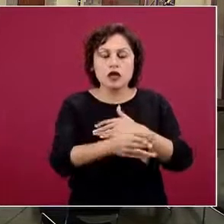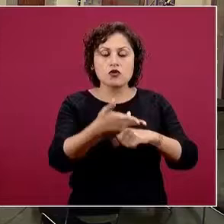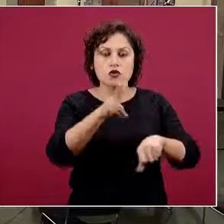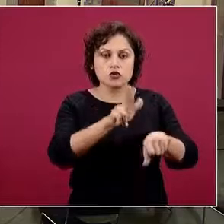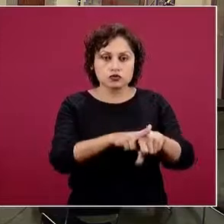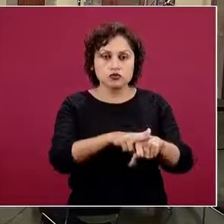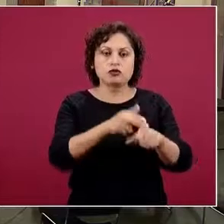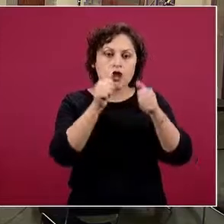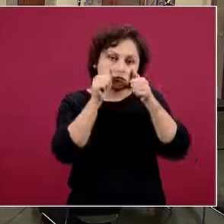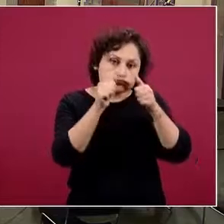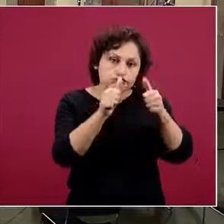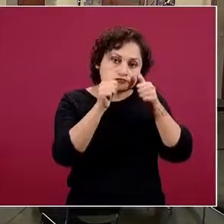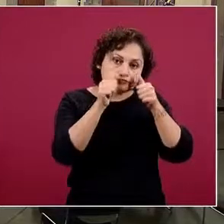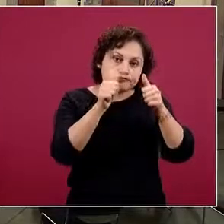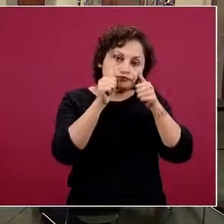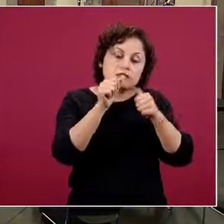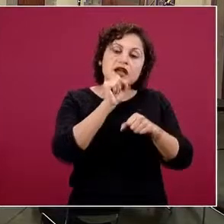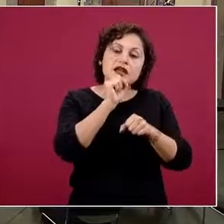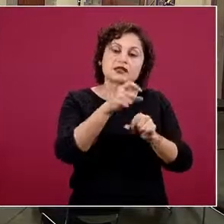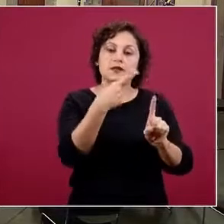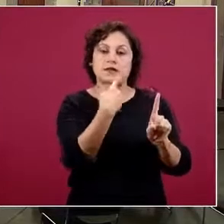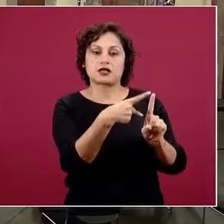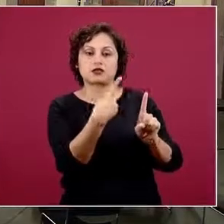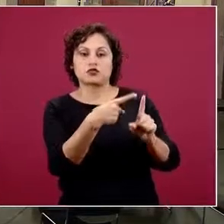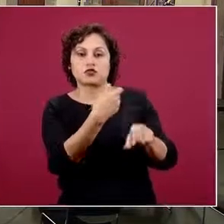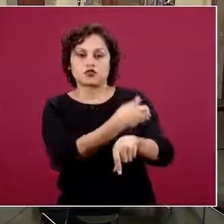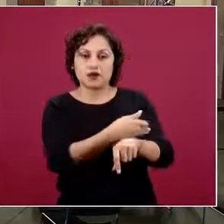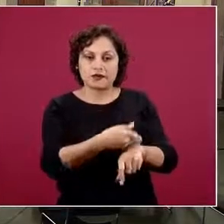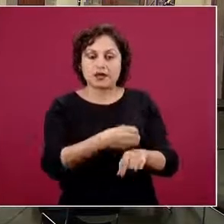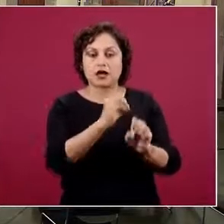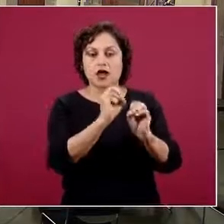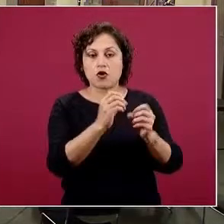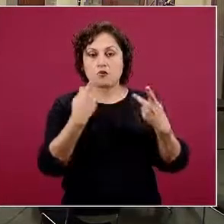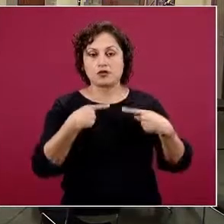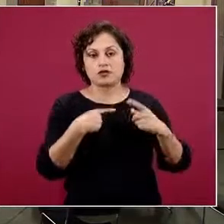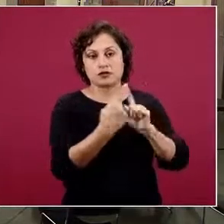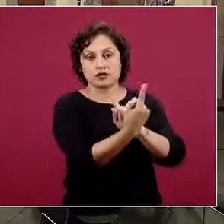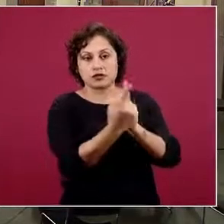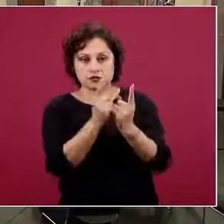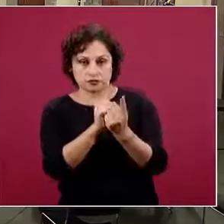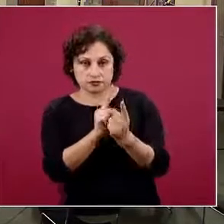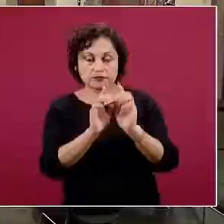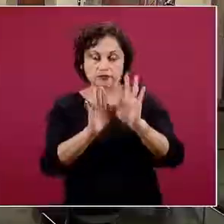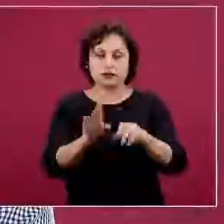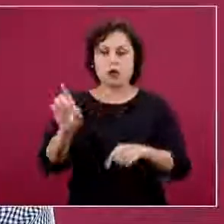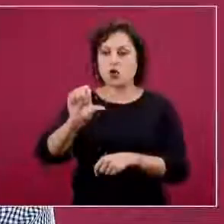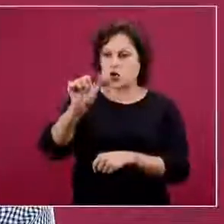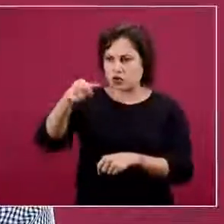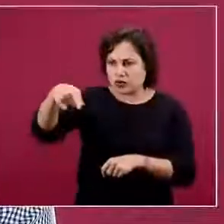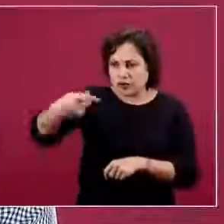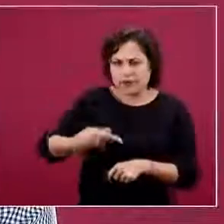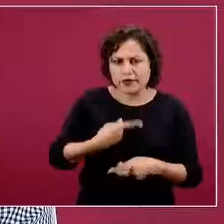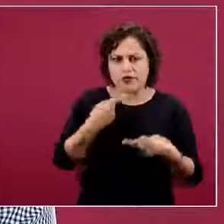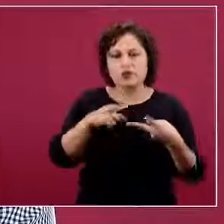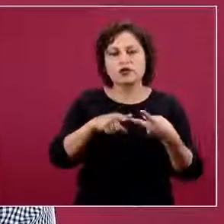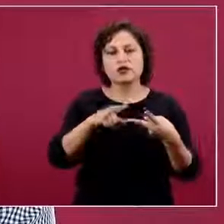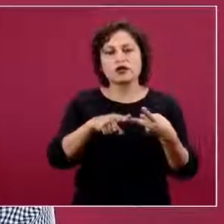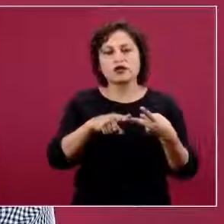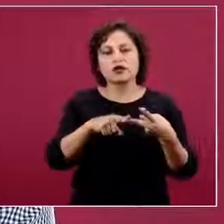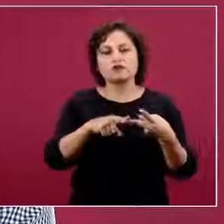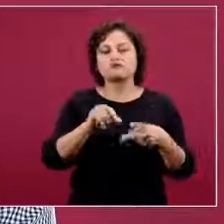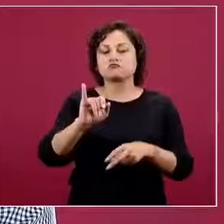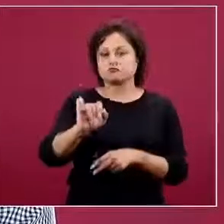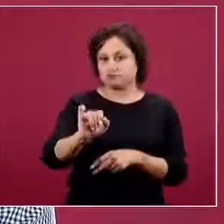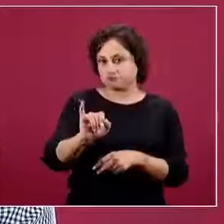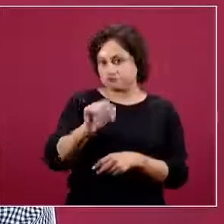través de ella también a sus contactos. ¿Sí? En relación a la siguiente pregunta, efectivamente se dio